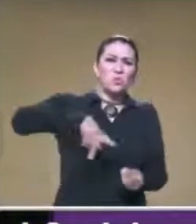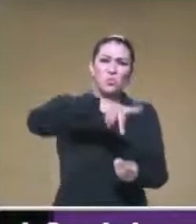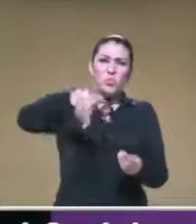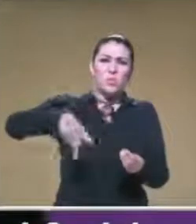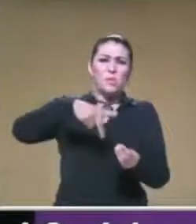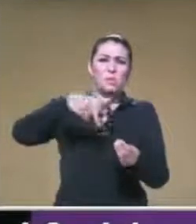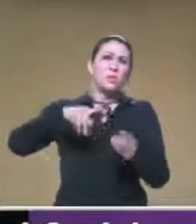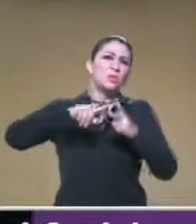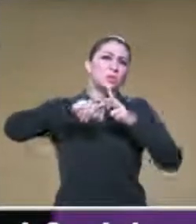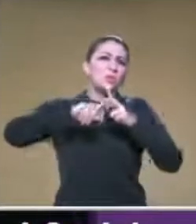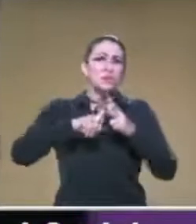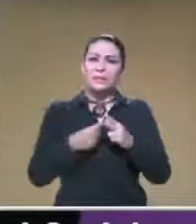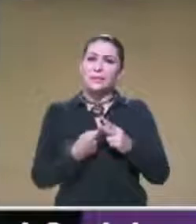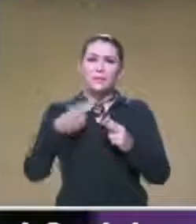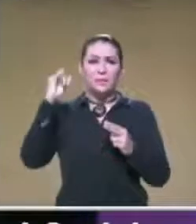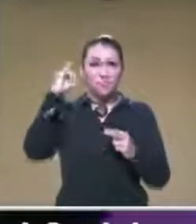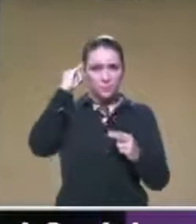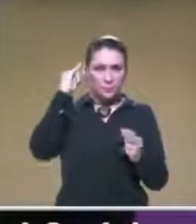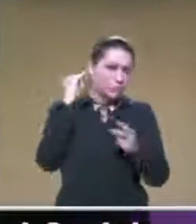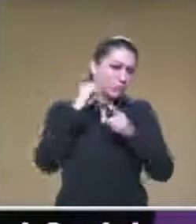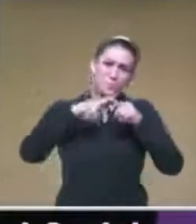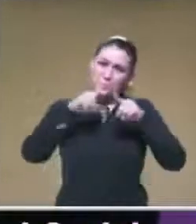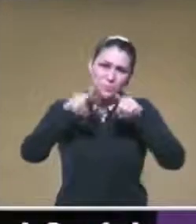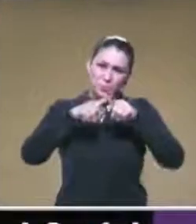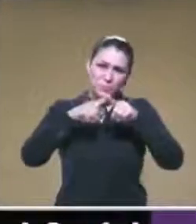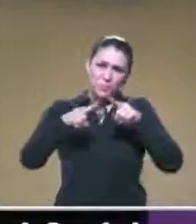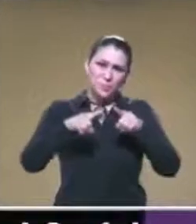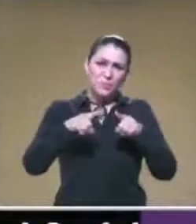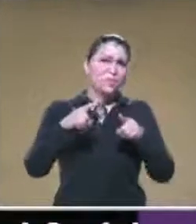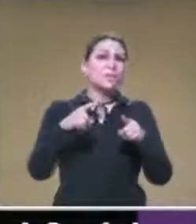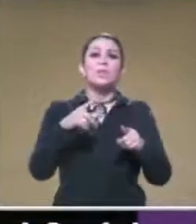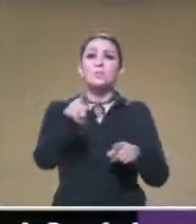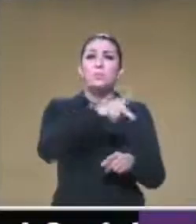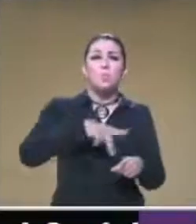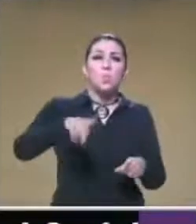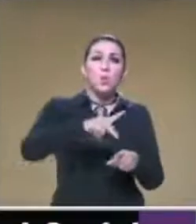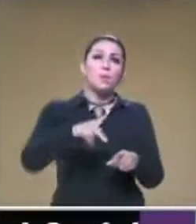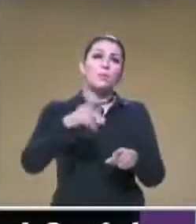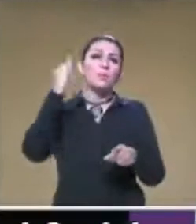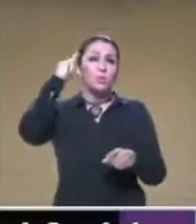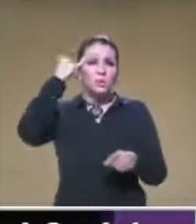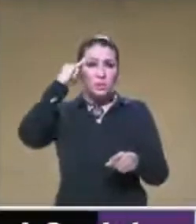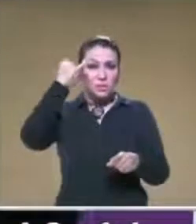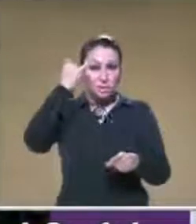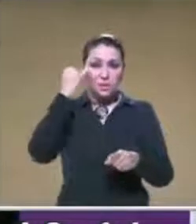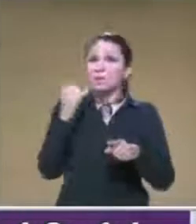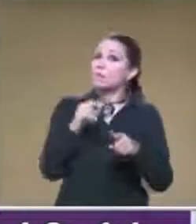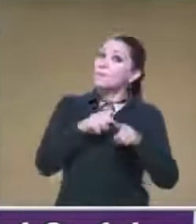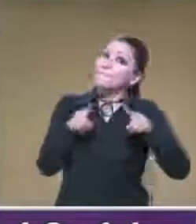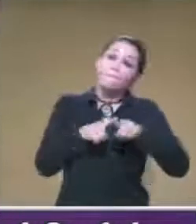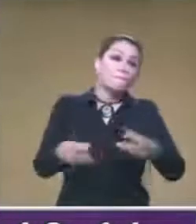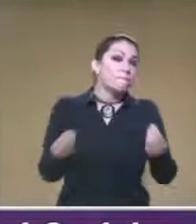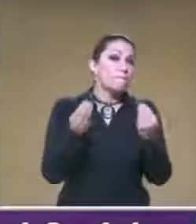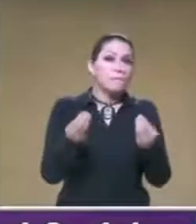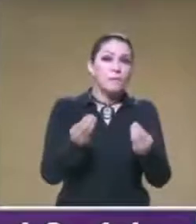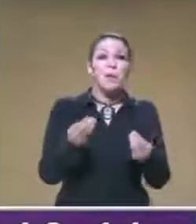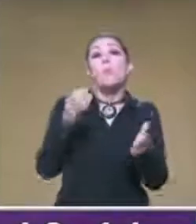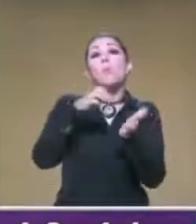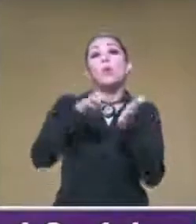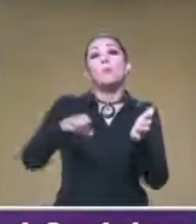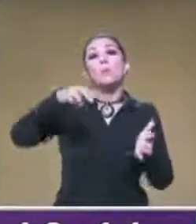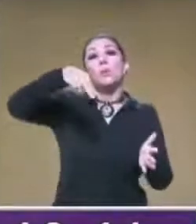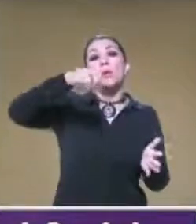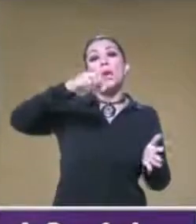país. Recuerda que en nuestro país existen diferentes lenguas indígenas y las más habladas son el náhuatl,